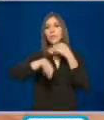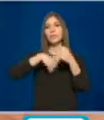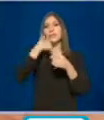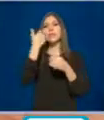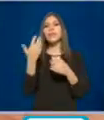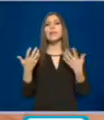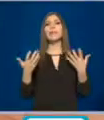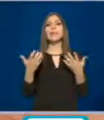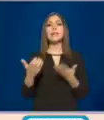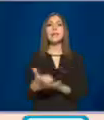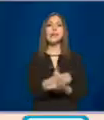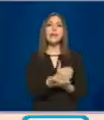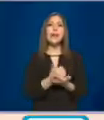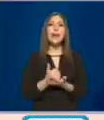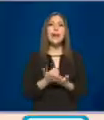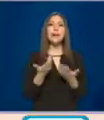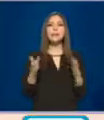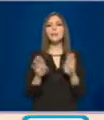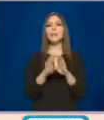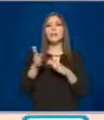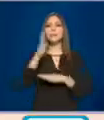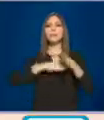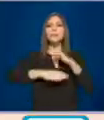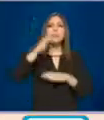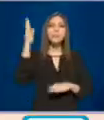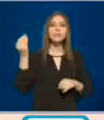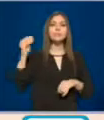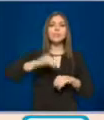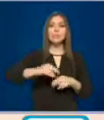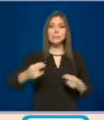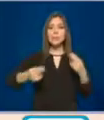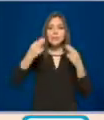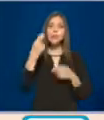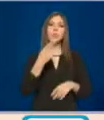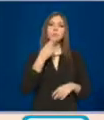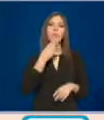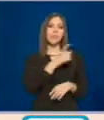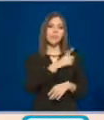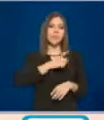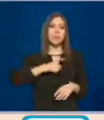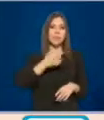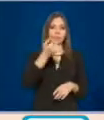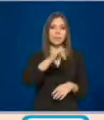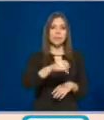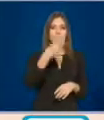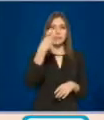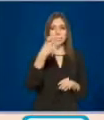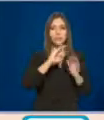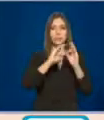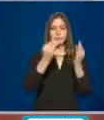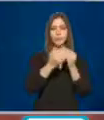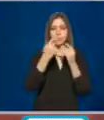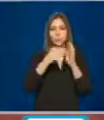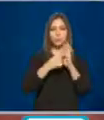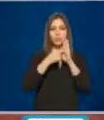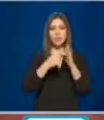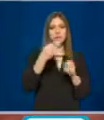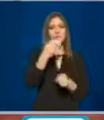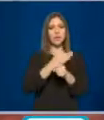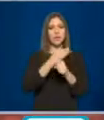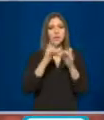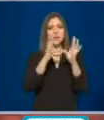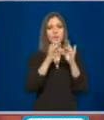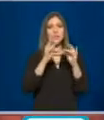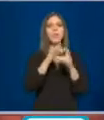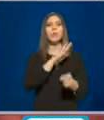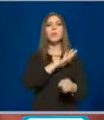que tengan ganas de hacer algo, pues hay que utilizar esta metodología Así es, y claro. vamos a aterrizarlo para terminar con